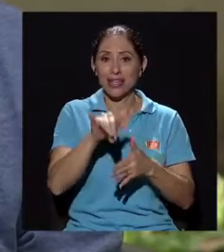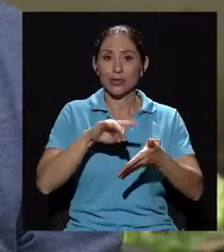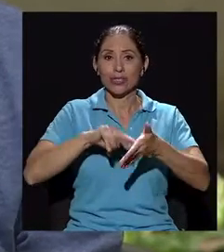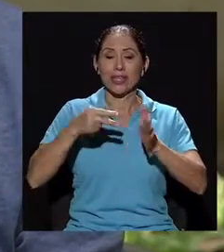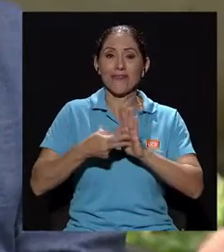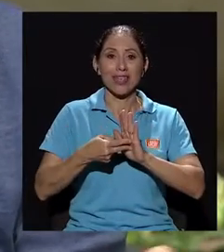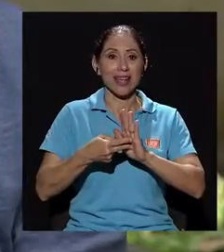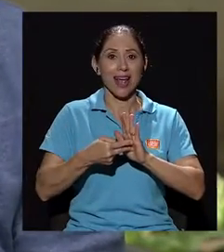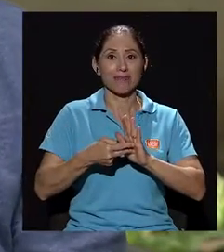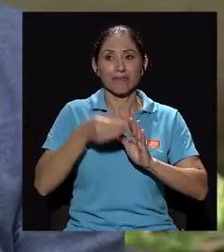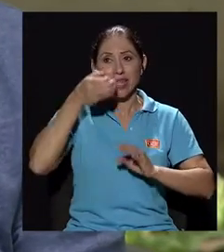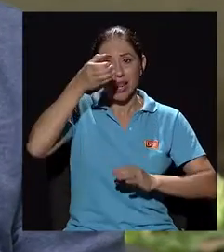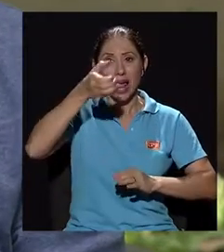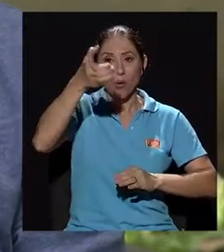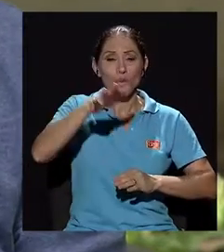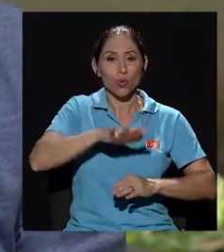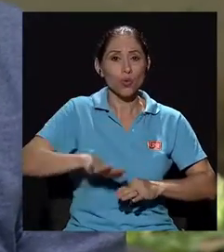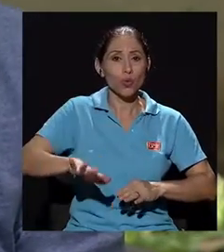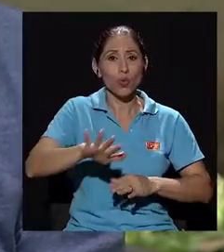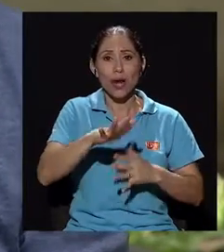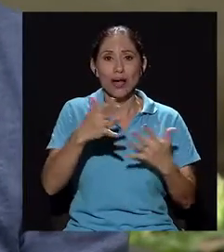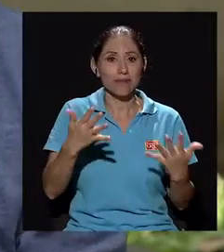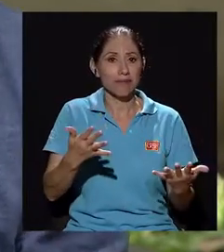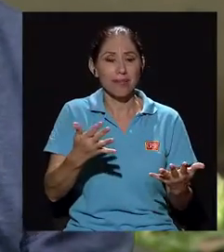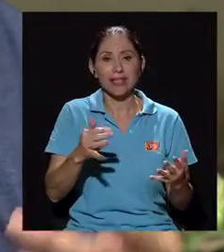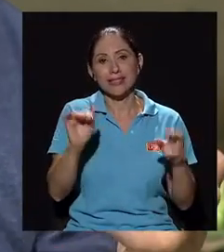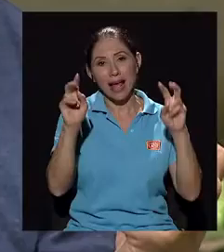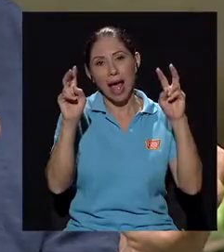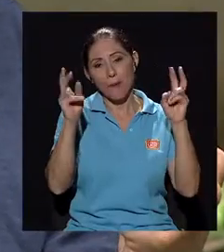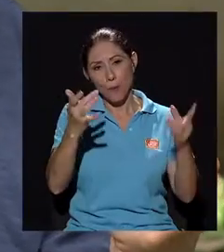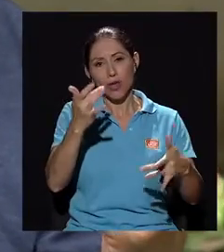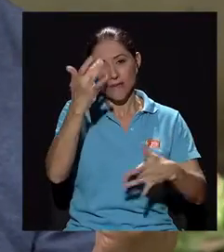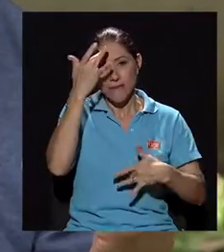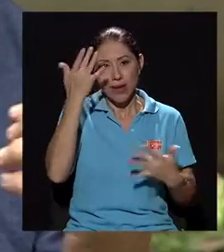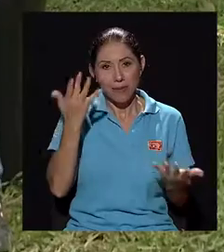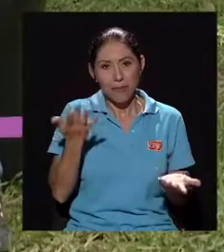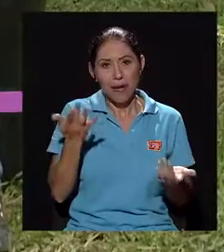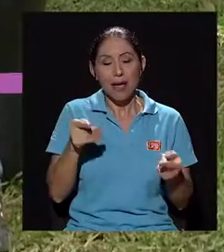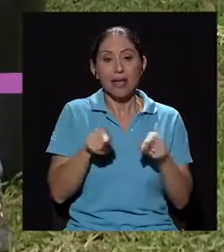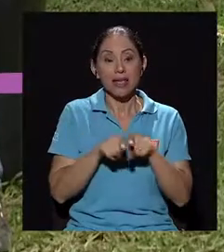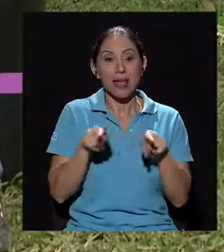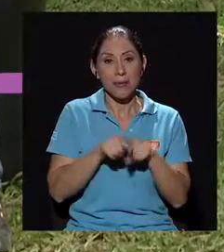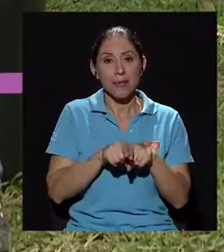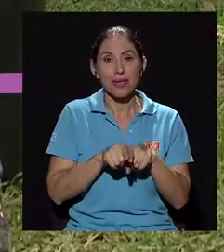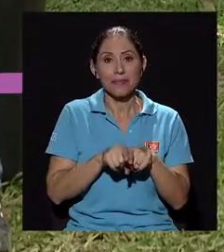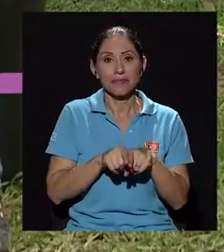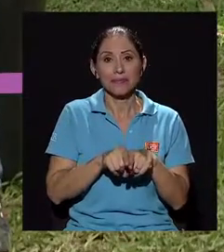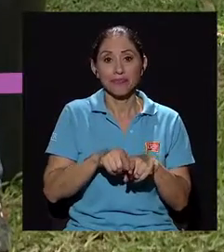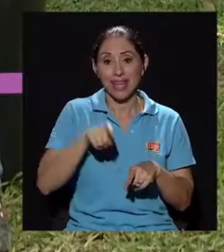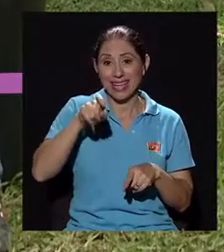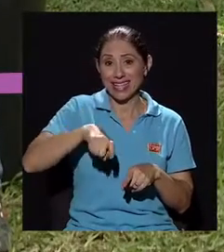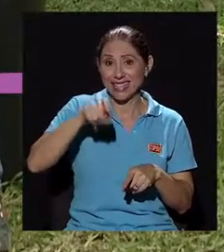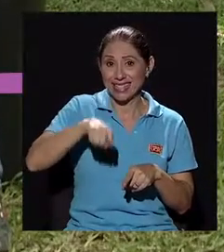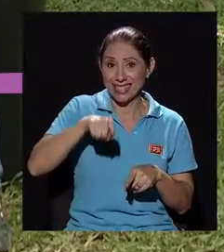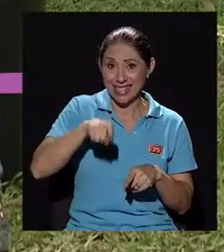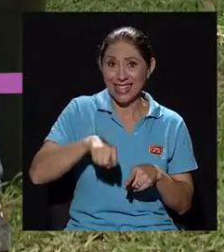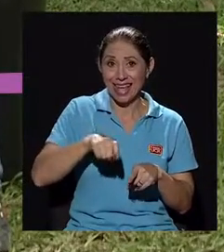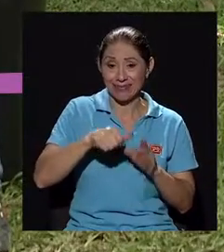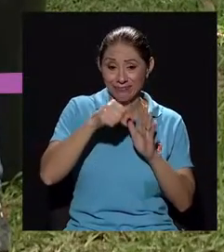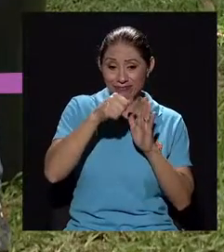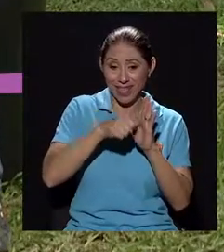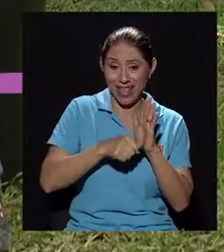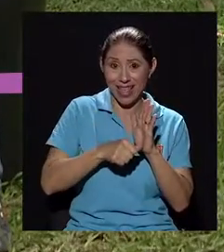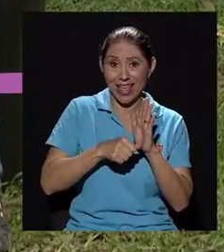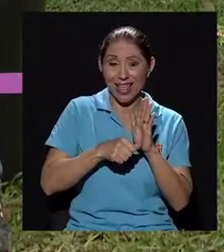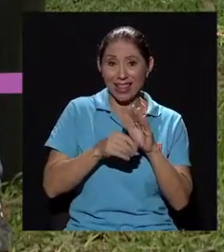que está muy enferma, ¿verdad? Uh-huh. Y que también, o sea, aparte de que necesitan de trasplante, o sea, los